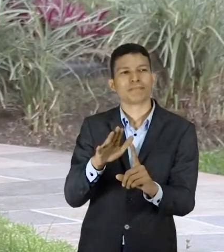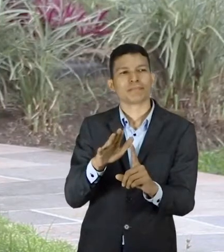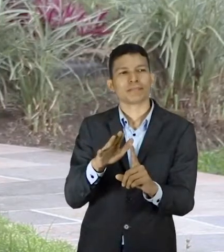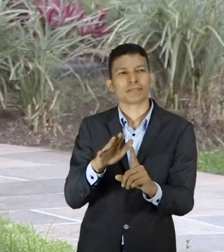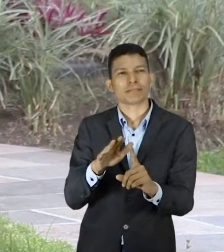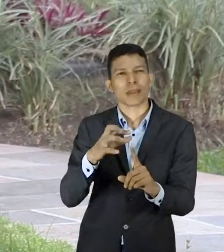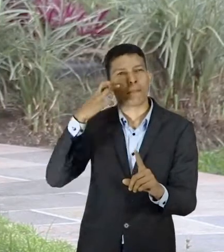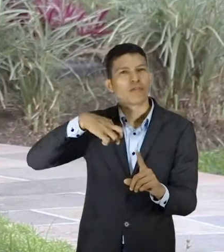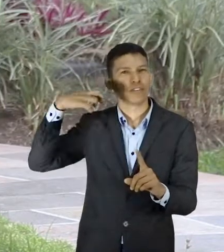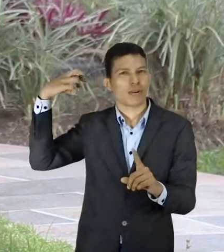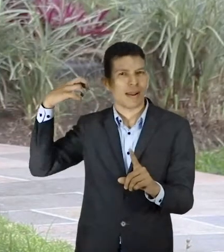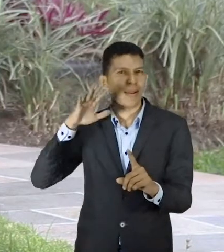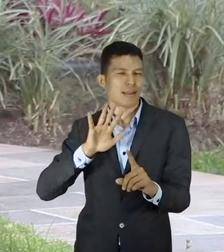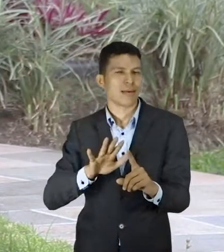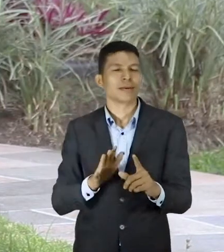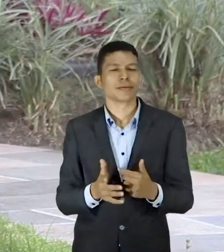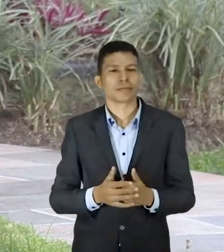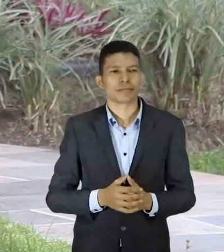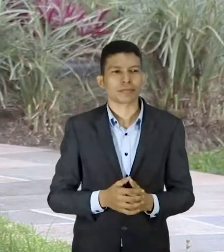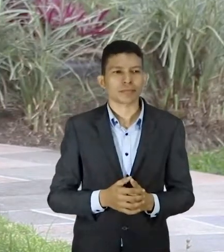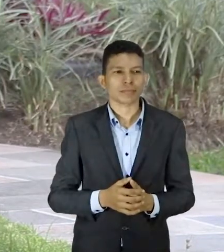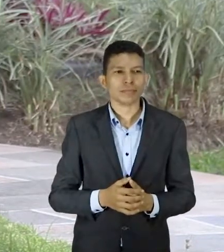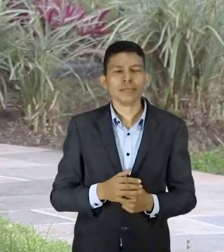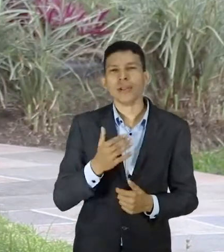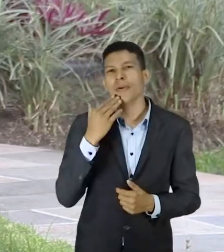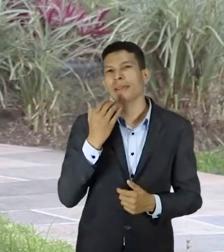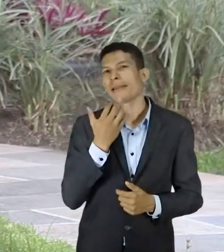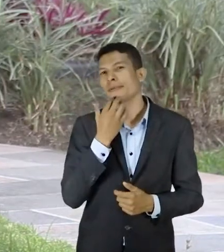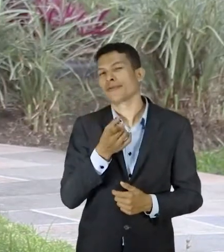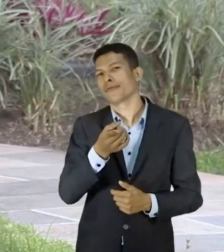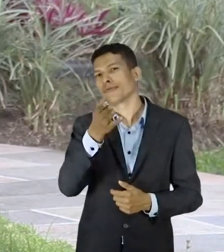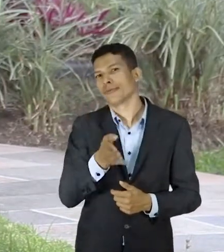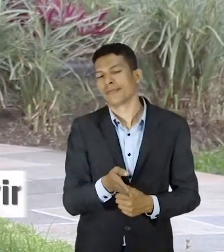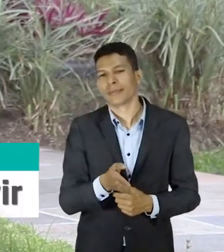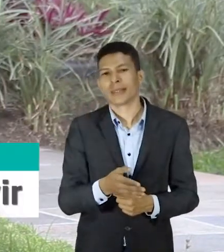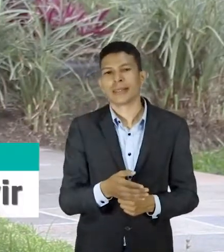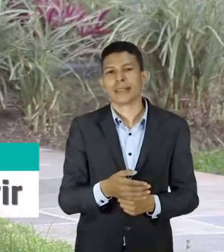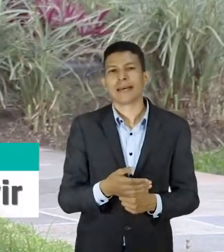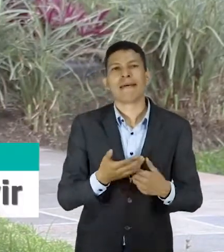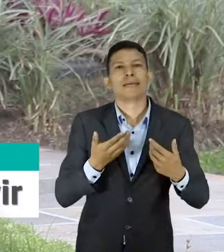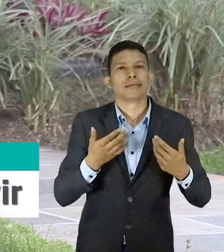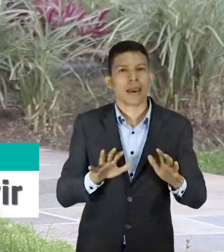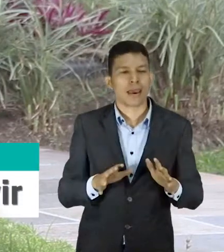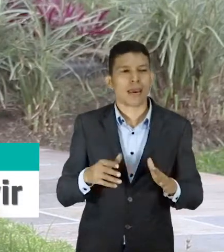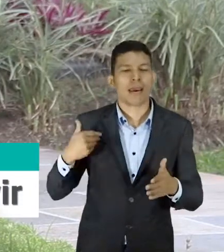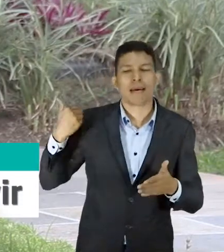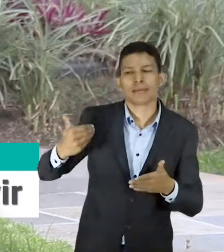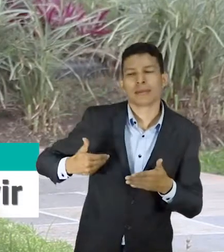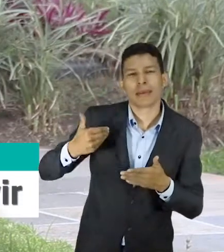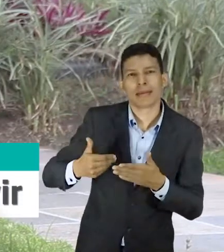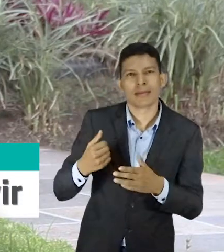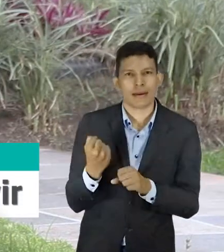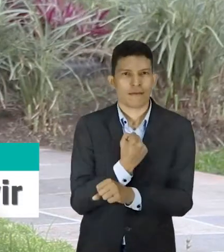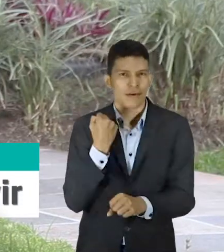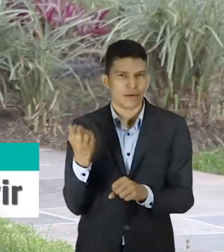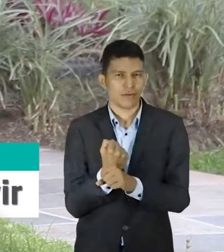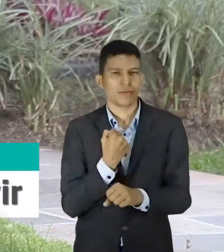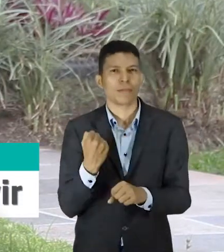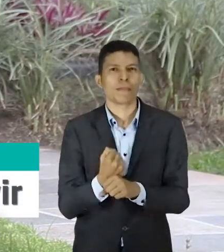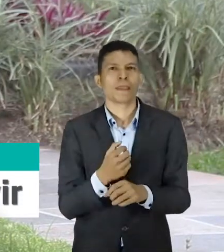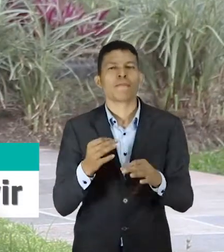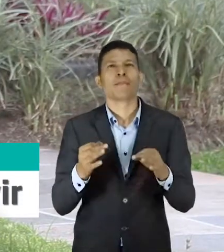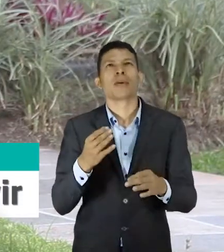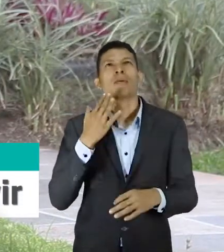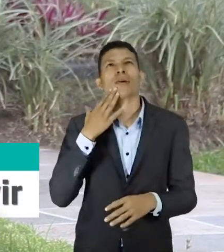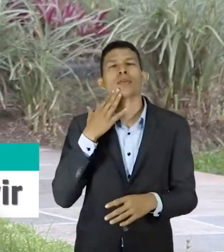aspectos como la entrada a los 50 años, donde hay tanto cambio, empezando por